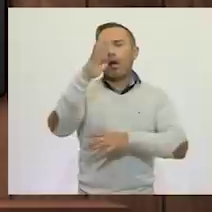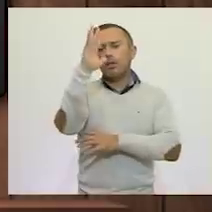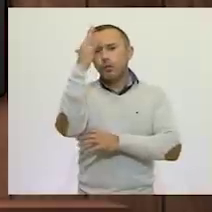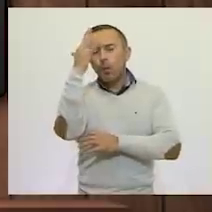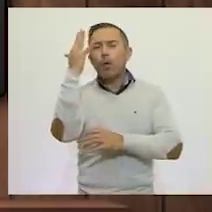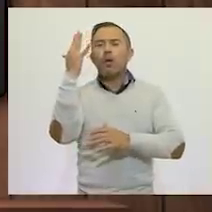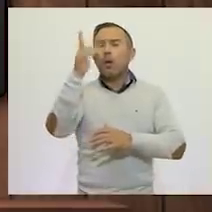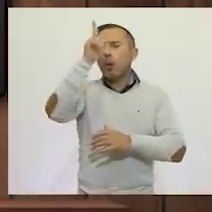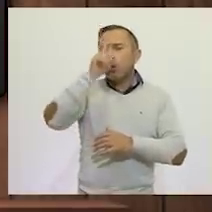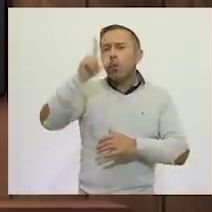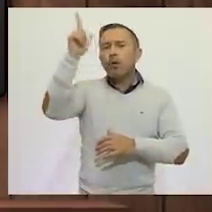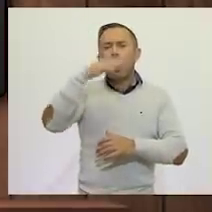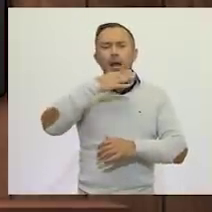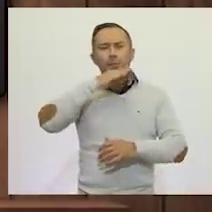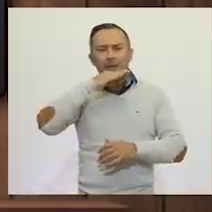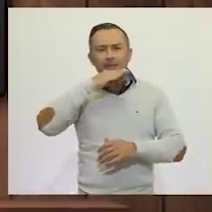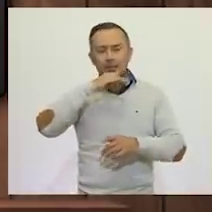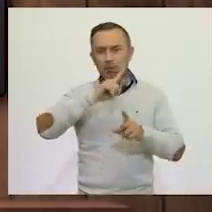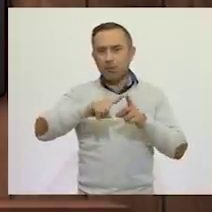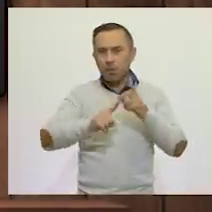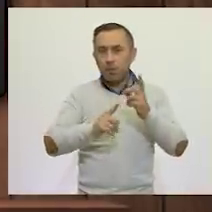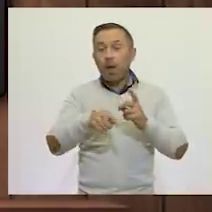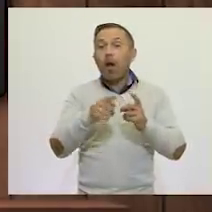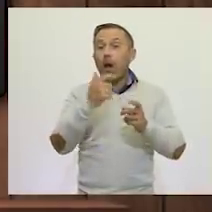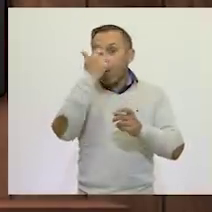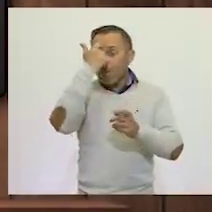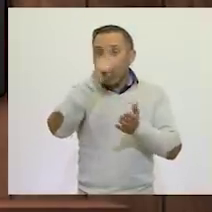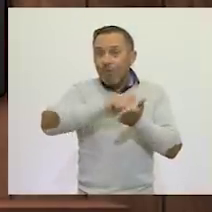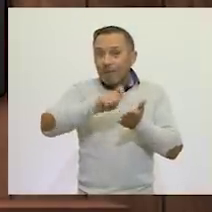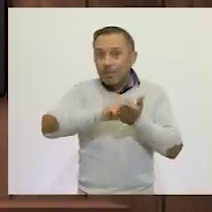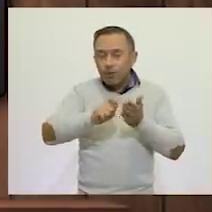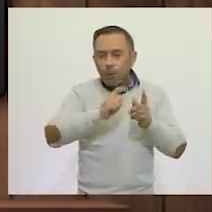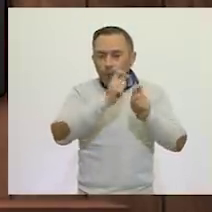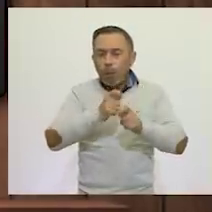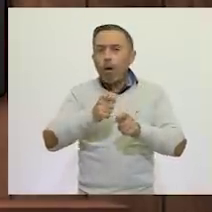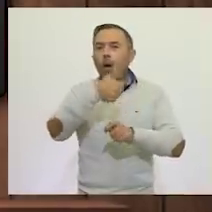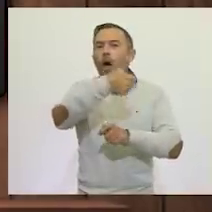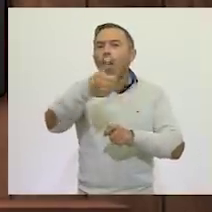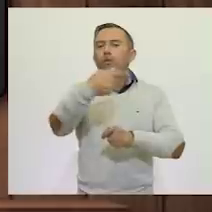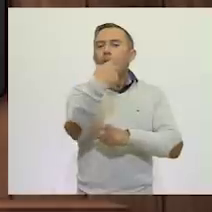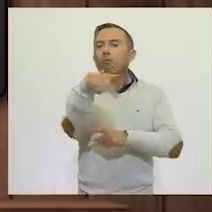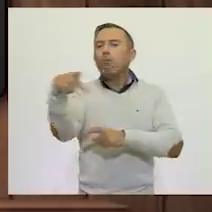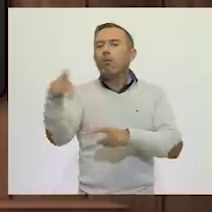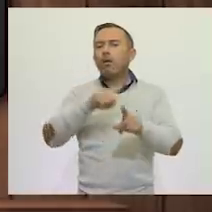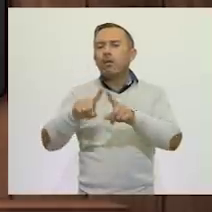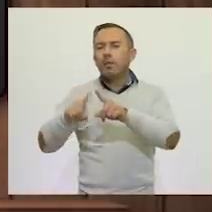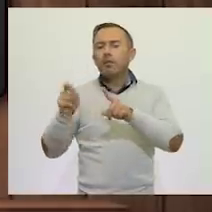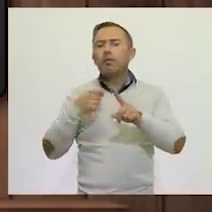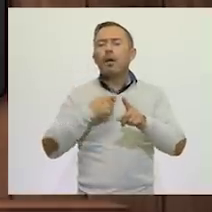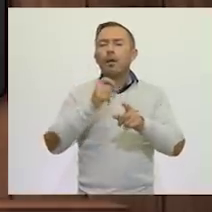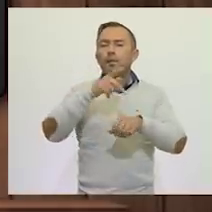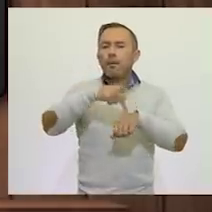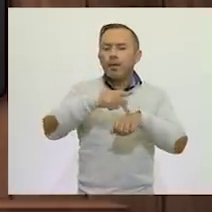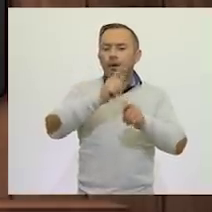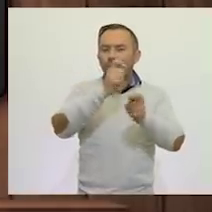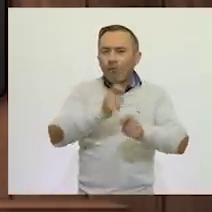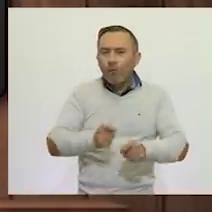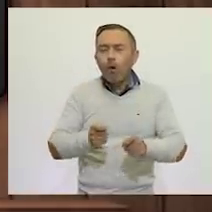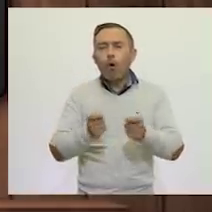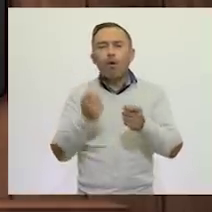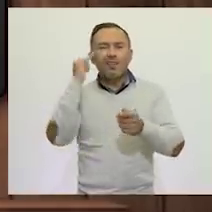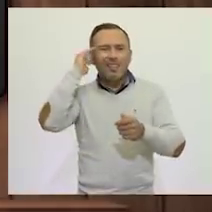maíz. La escritura se desarrolló de forma distinta en cada zona y se plasmó en vasijas, estelas y esculturas. También los